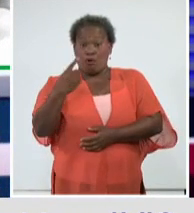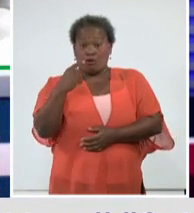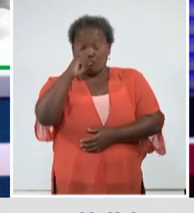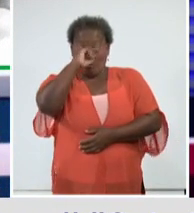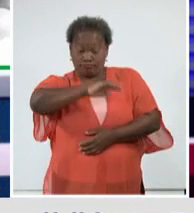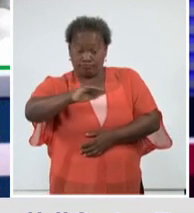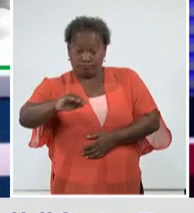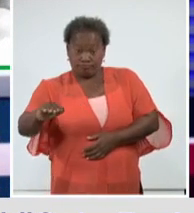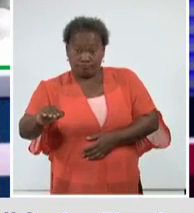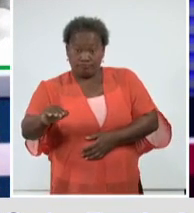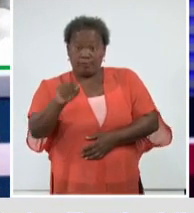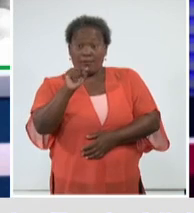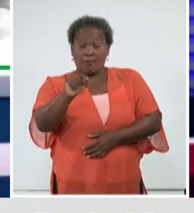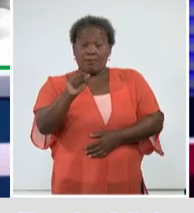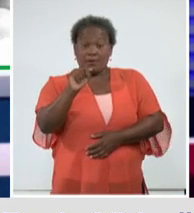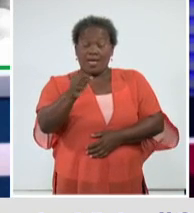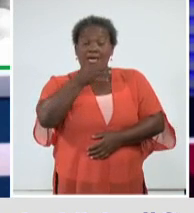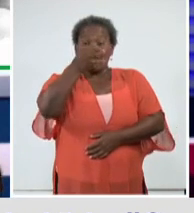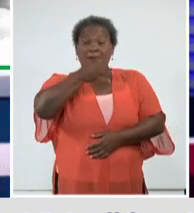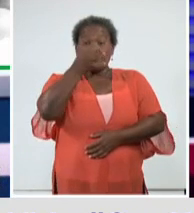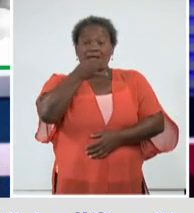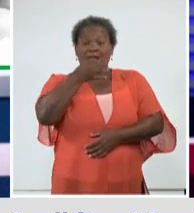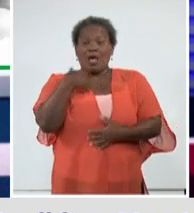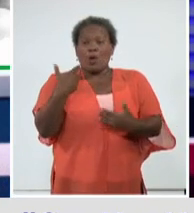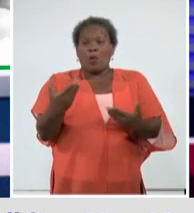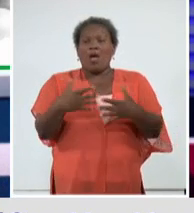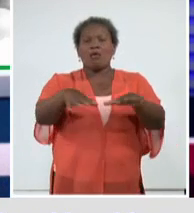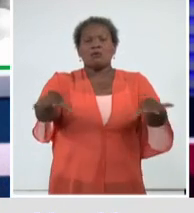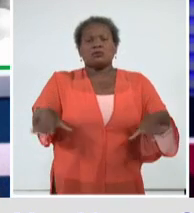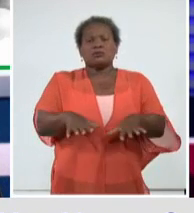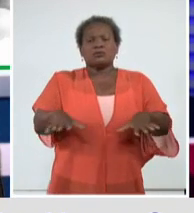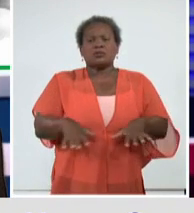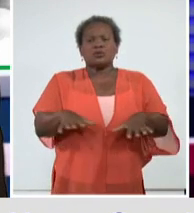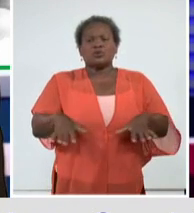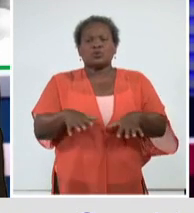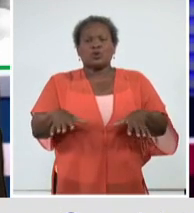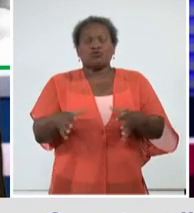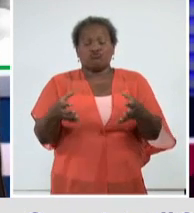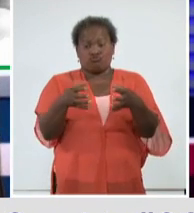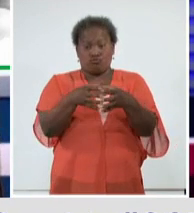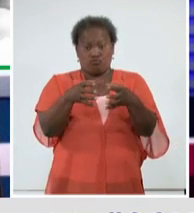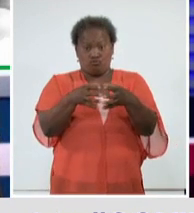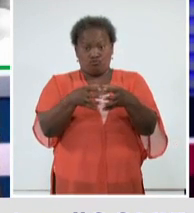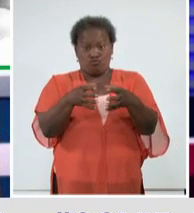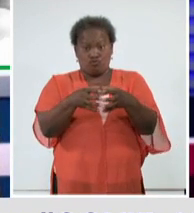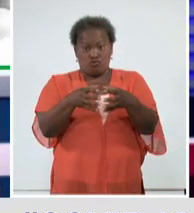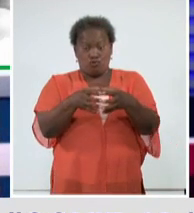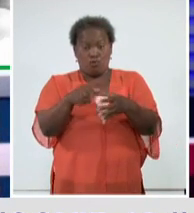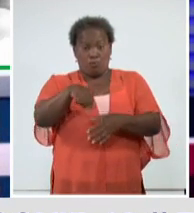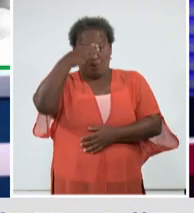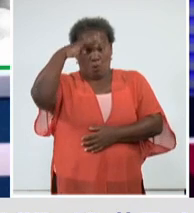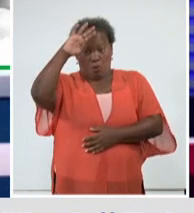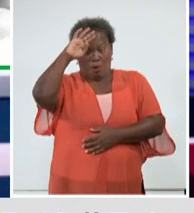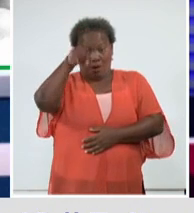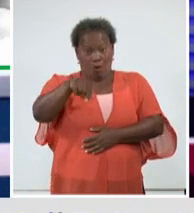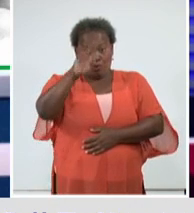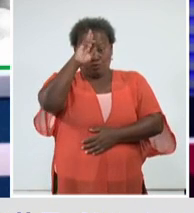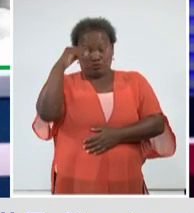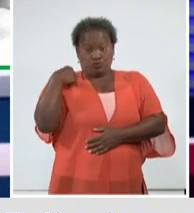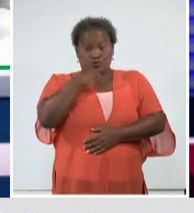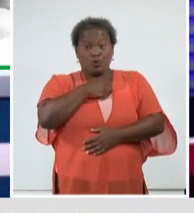nos actualizará sobre cuál es la situación en este grupo en nuestro país. Hoy el doctor Francisco